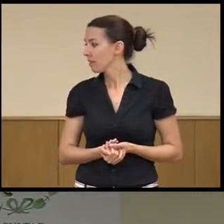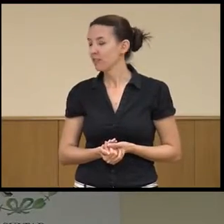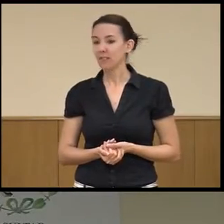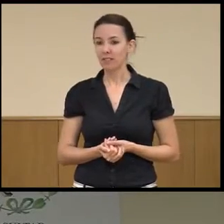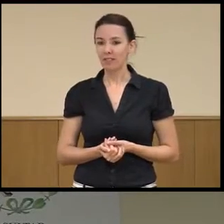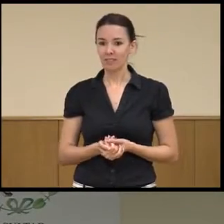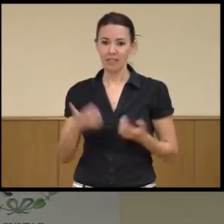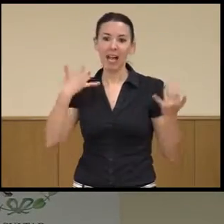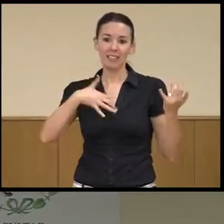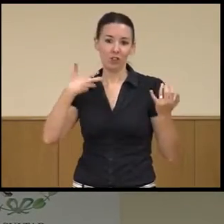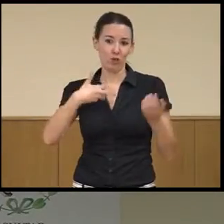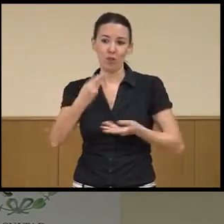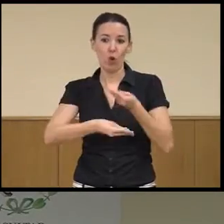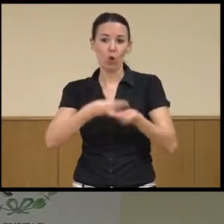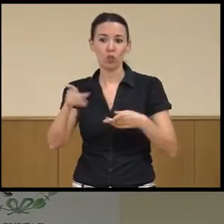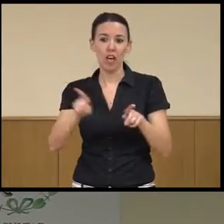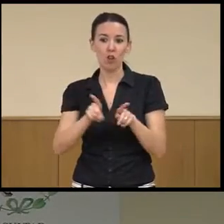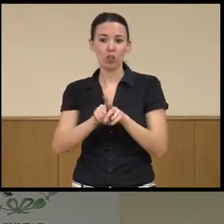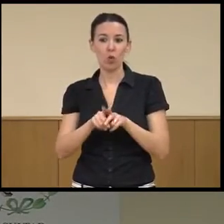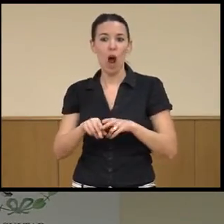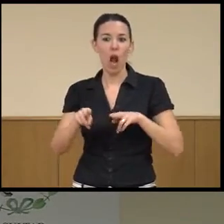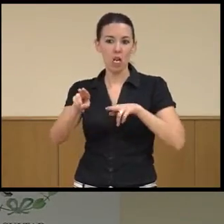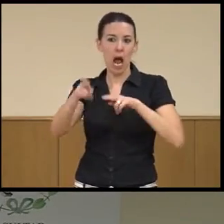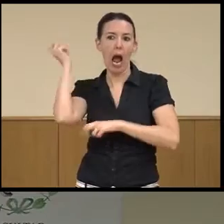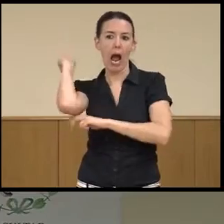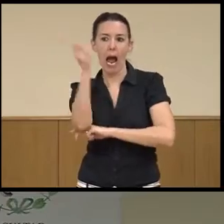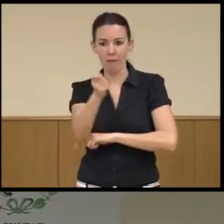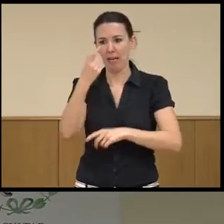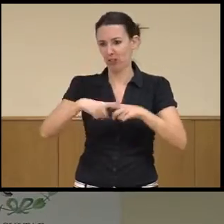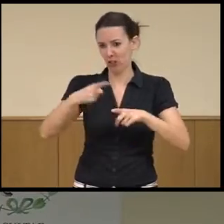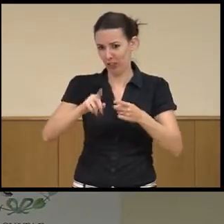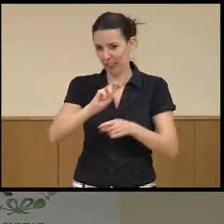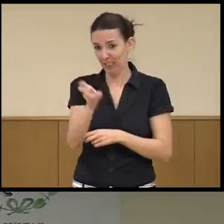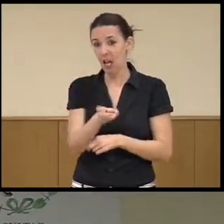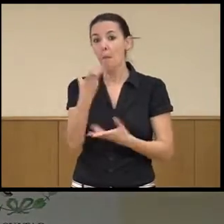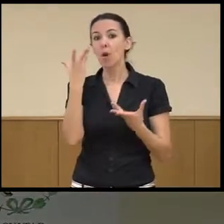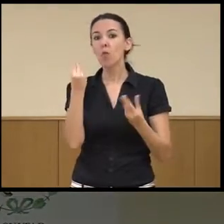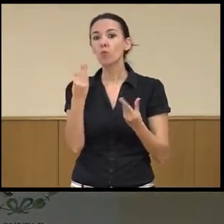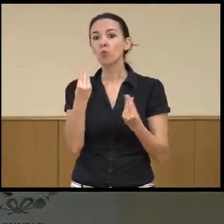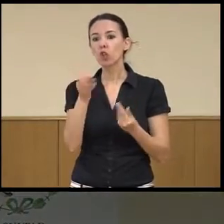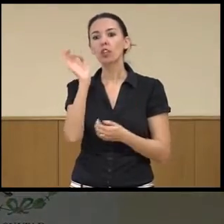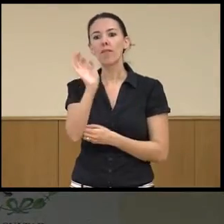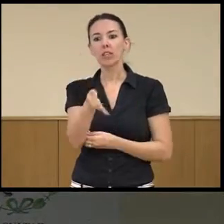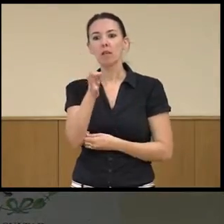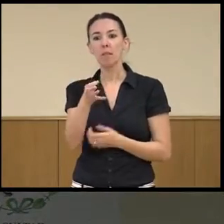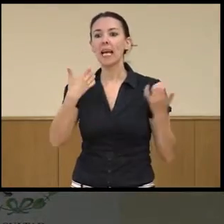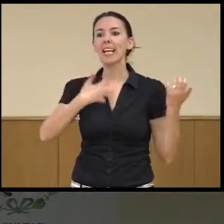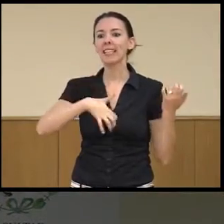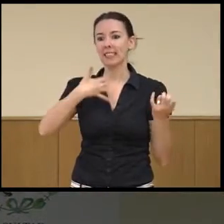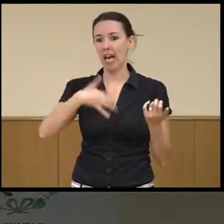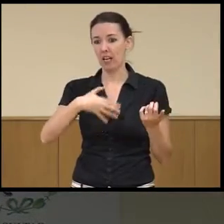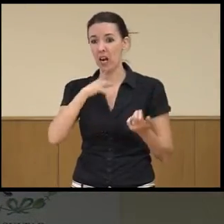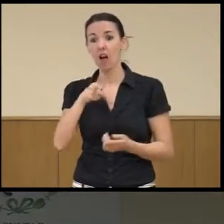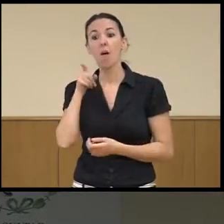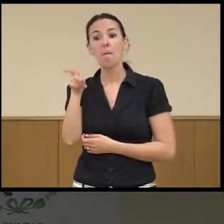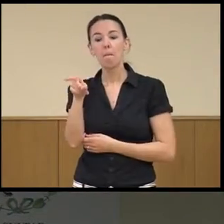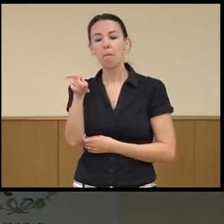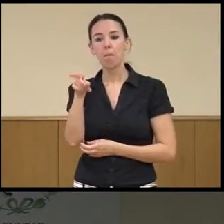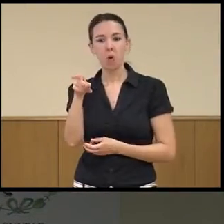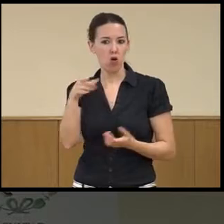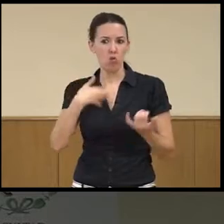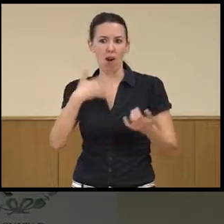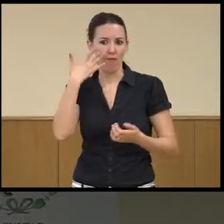los instrumentos utilizados como armas contundentes, pero muchos efectivamente recurrían a la guitarra porque era uno de los instrumentos